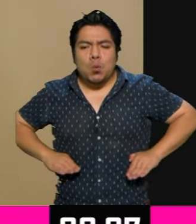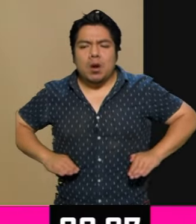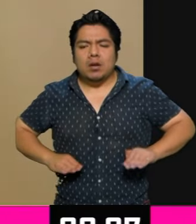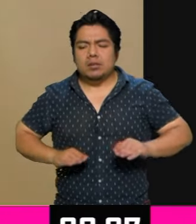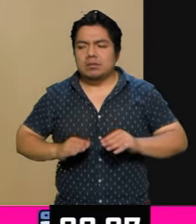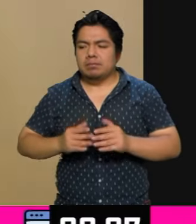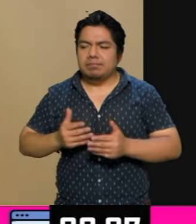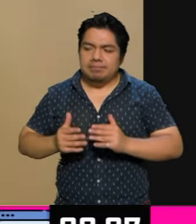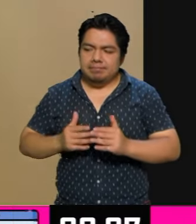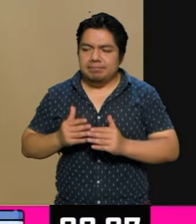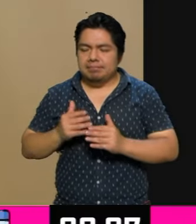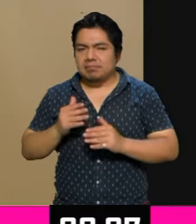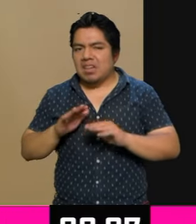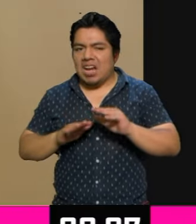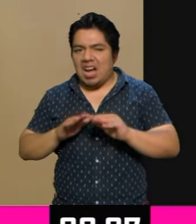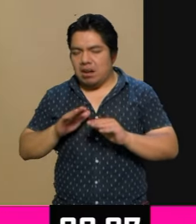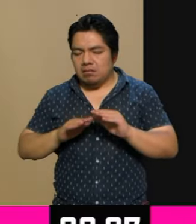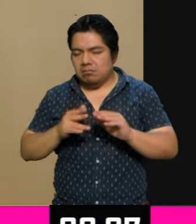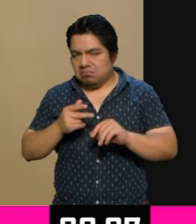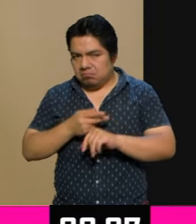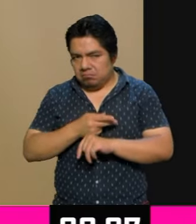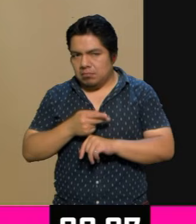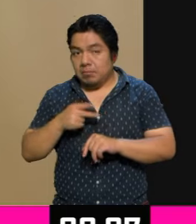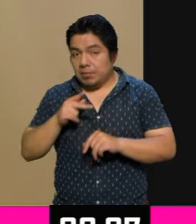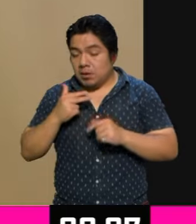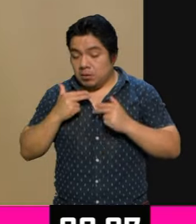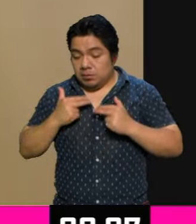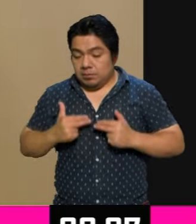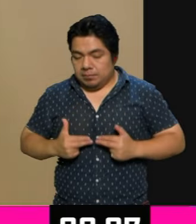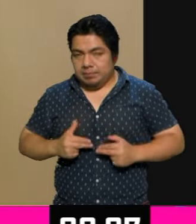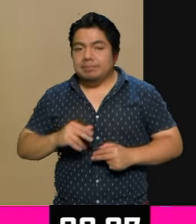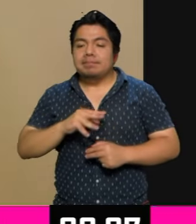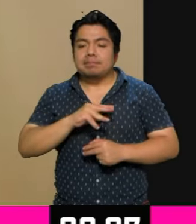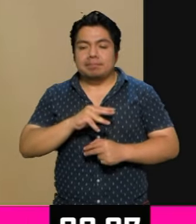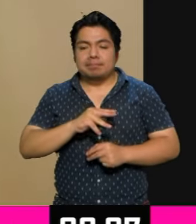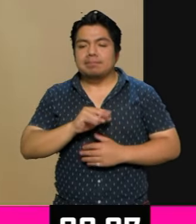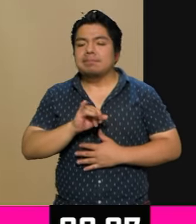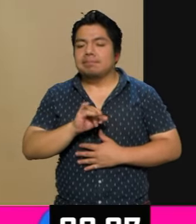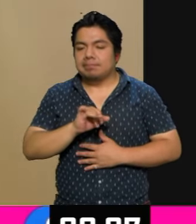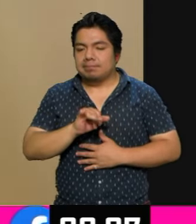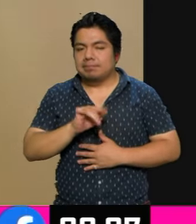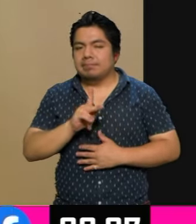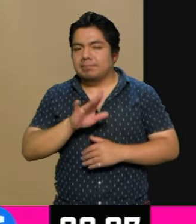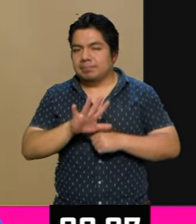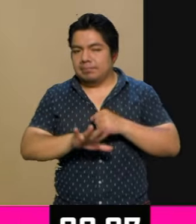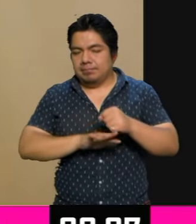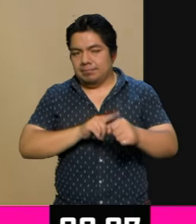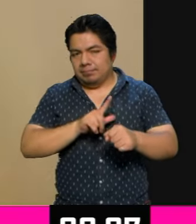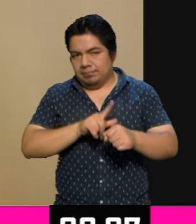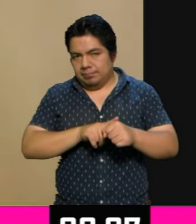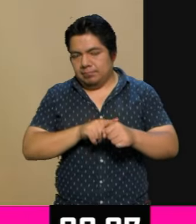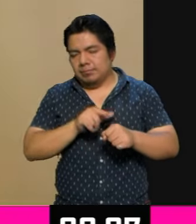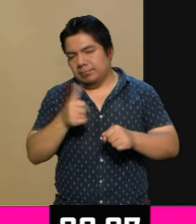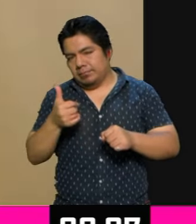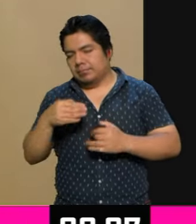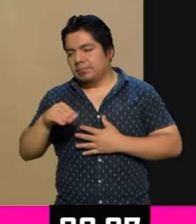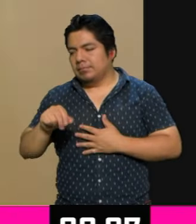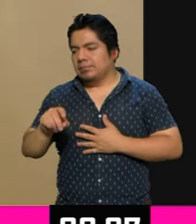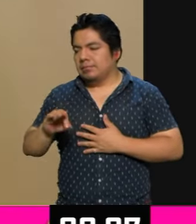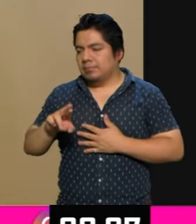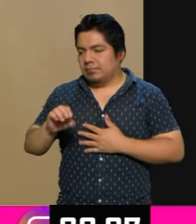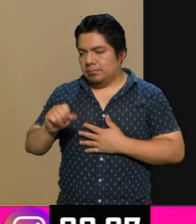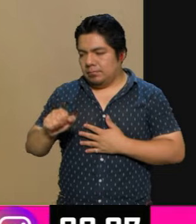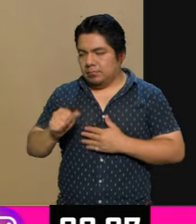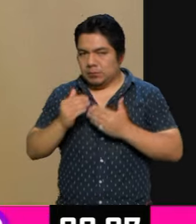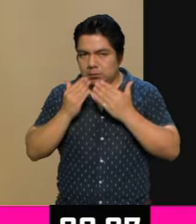frecuente, pero pasa en los humanos. Sin embargo, curiosamente, en los animalitos, bueno, en los mamíferos no debiera de